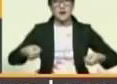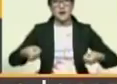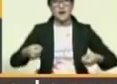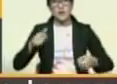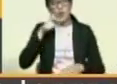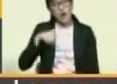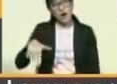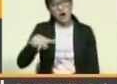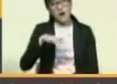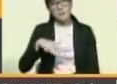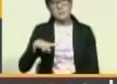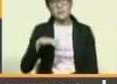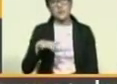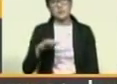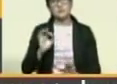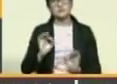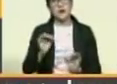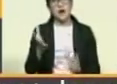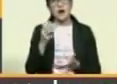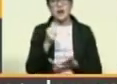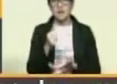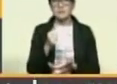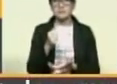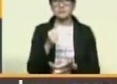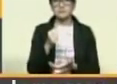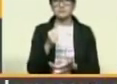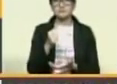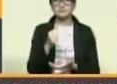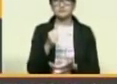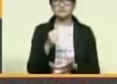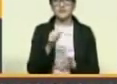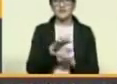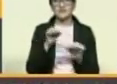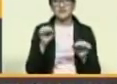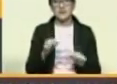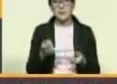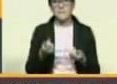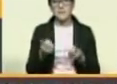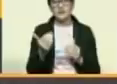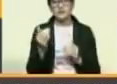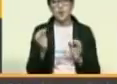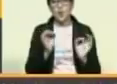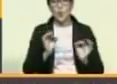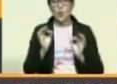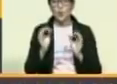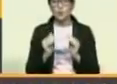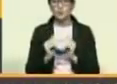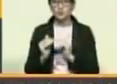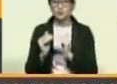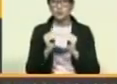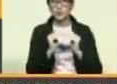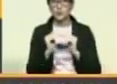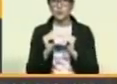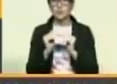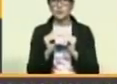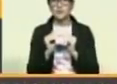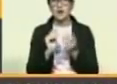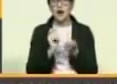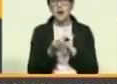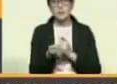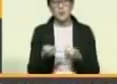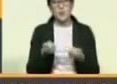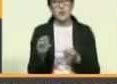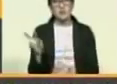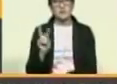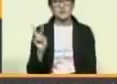campo soberano, consolidar las tiendas CLAP, consolidar los sistemas de precios justos en un nuevo nivel, consolidar el cambio de la moneda